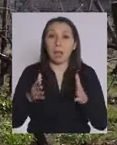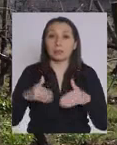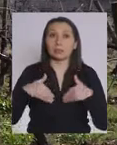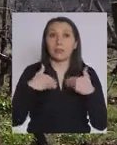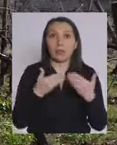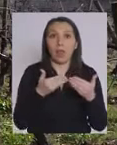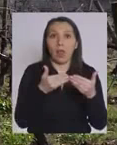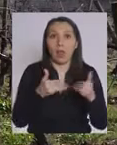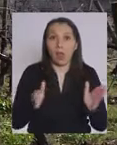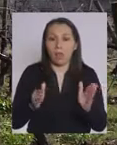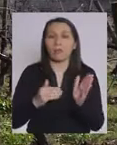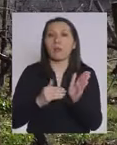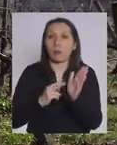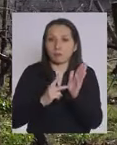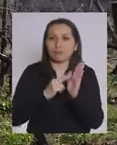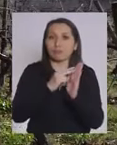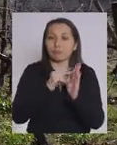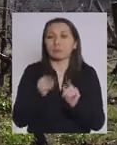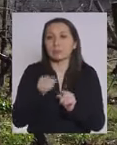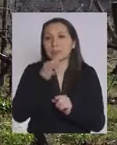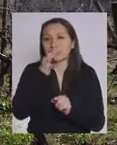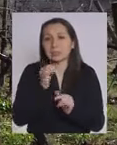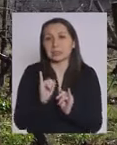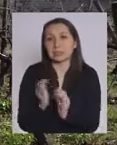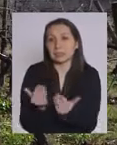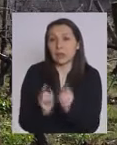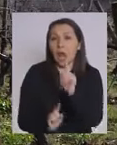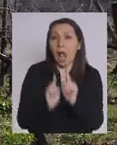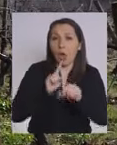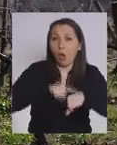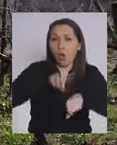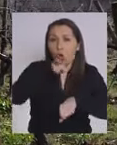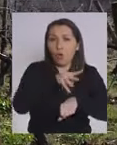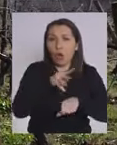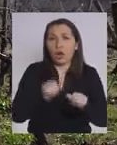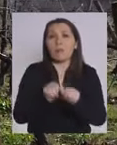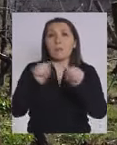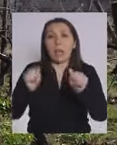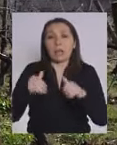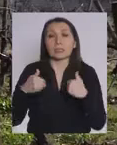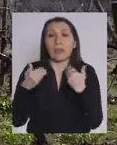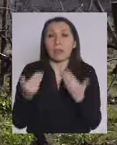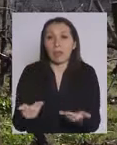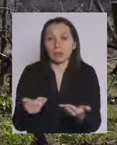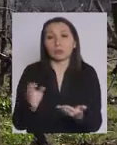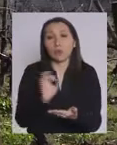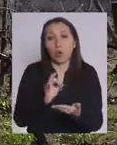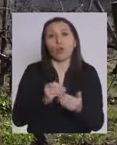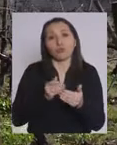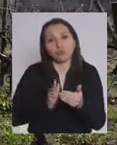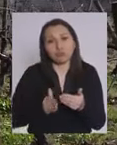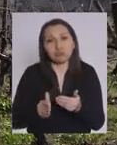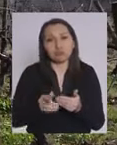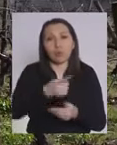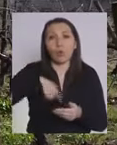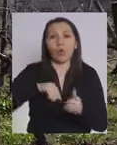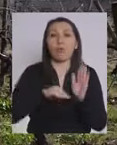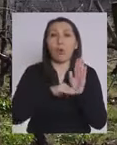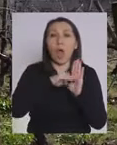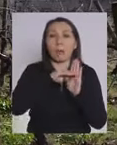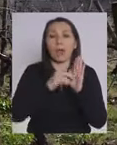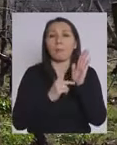libertad aumentando si es necesario algunos horarios o dando continuación a nuestro programa